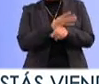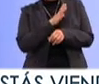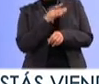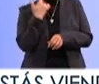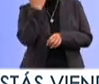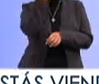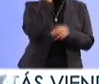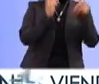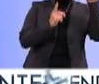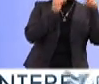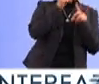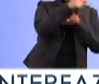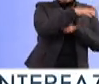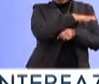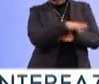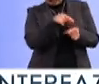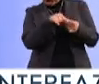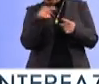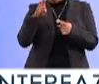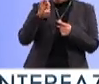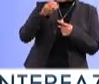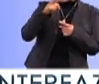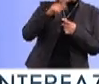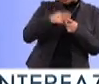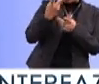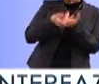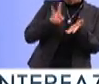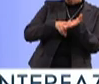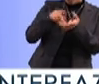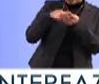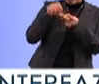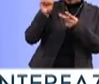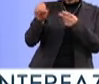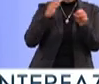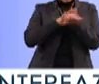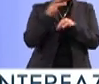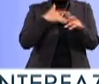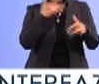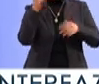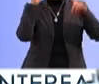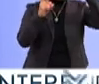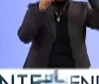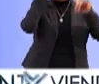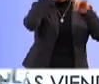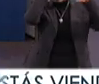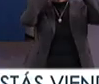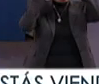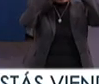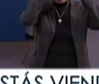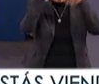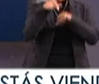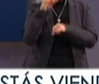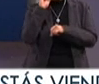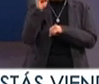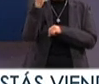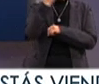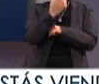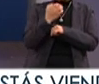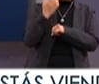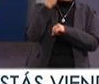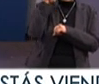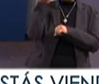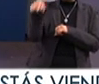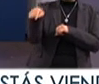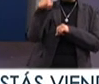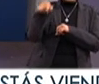elegir si un bachillerato general un bachillerato bivalente entonces eso nos dice algo y ese algo es